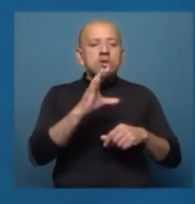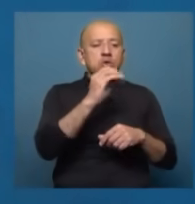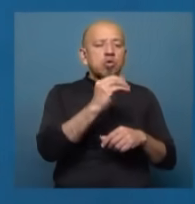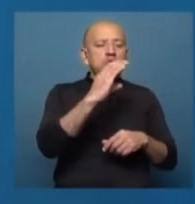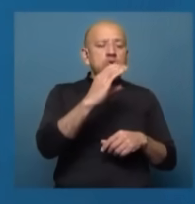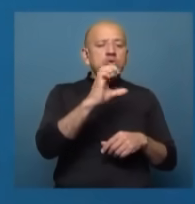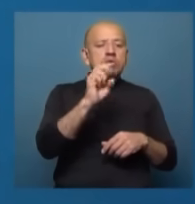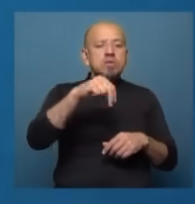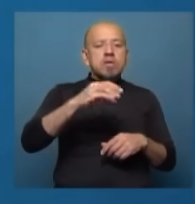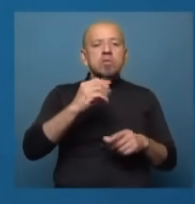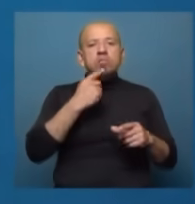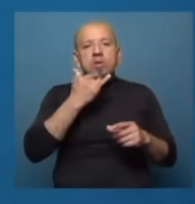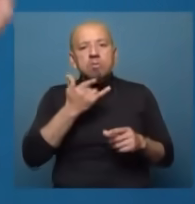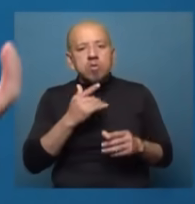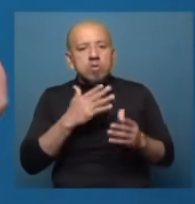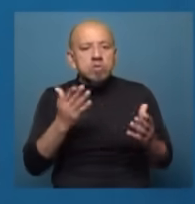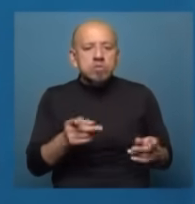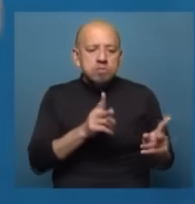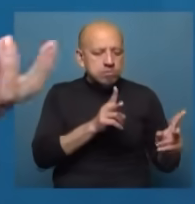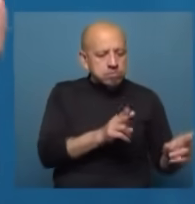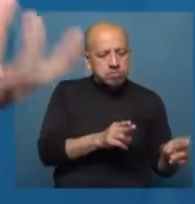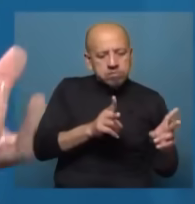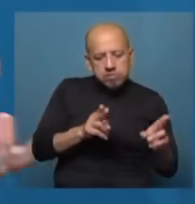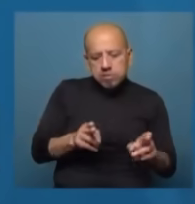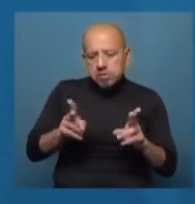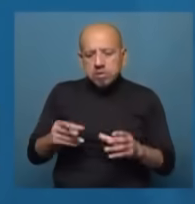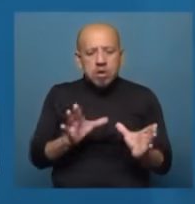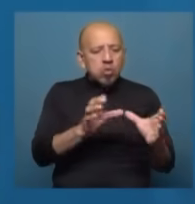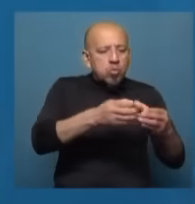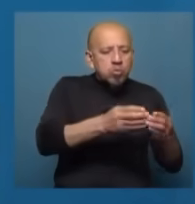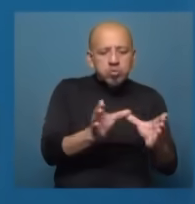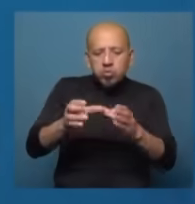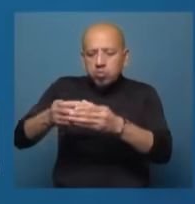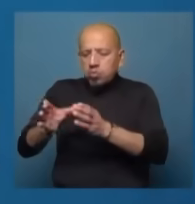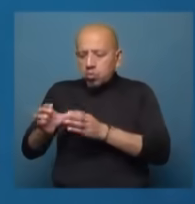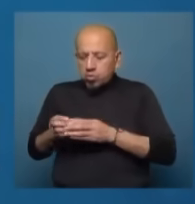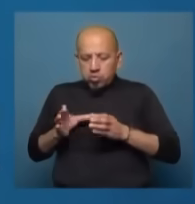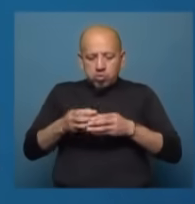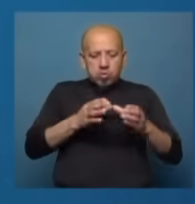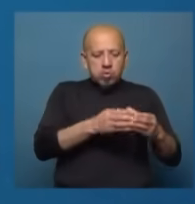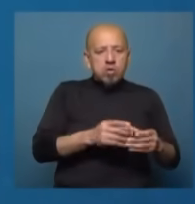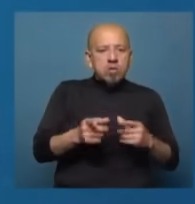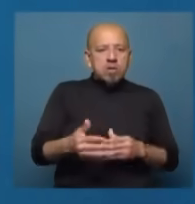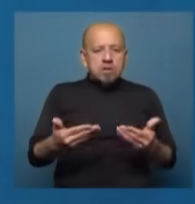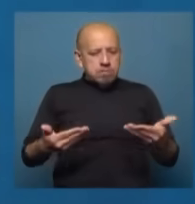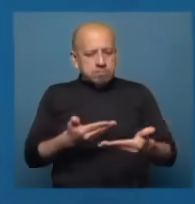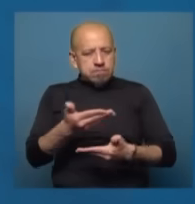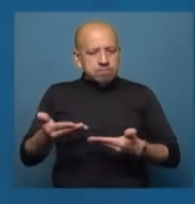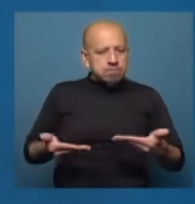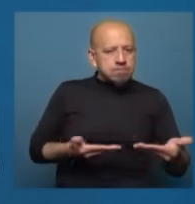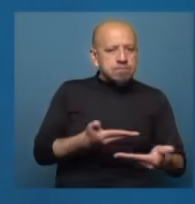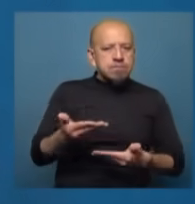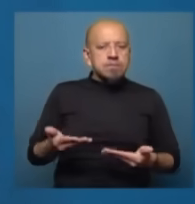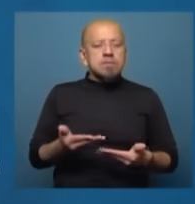trabajo como segmentado en células en núcleos para que no hayan eh interferencias entre